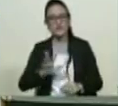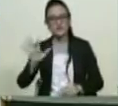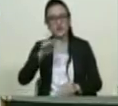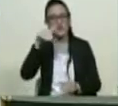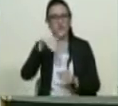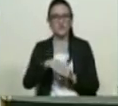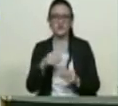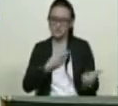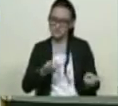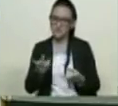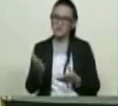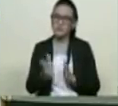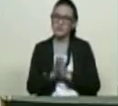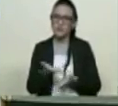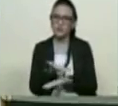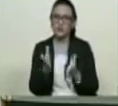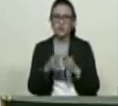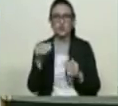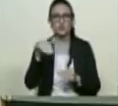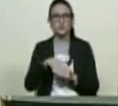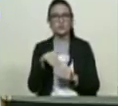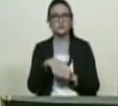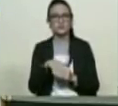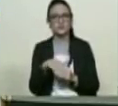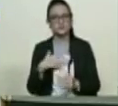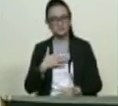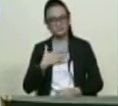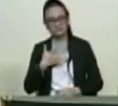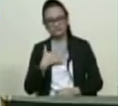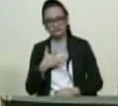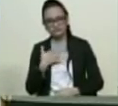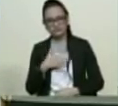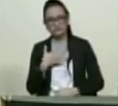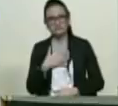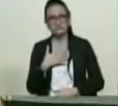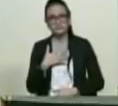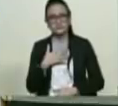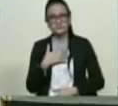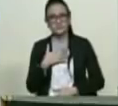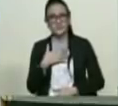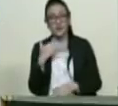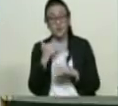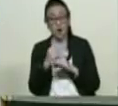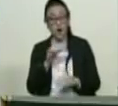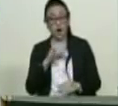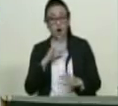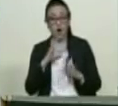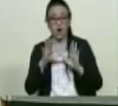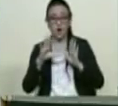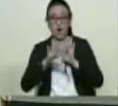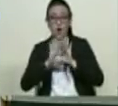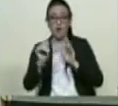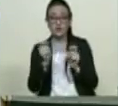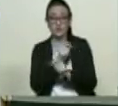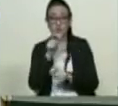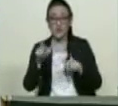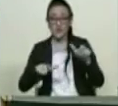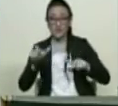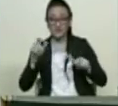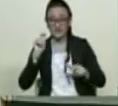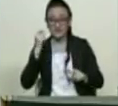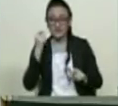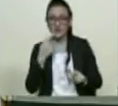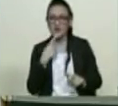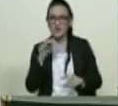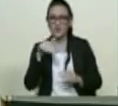votar. Y tengo aquí una corazonada, como la tenía para la constituyente. La constituyente decía,